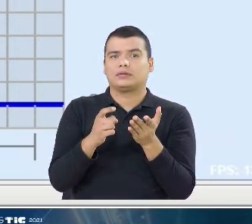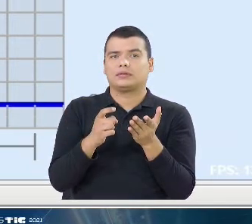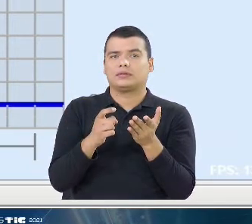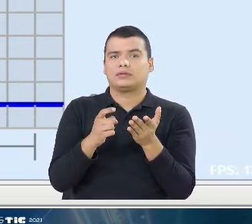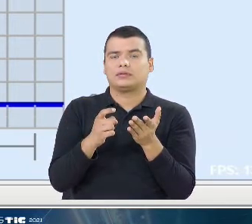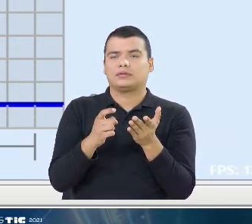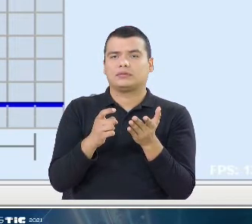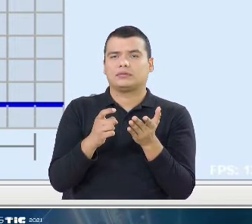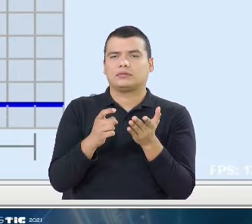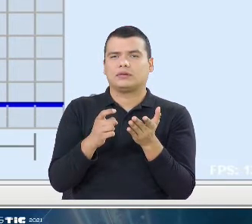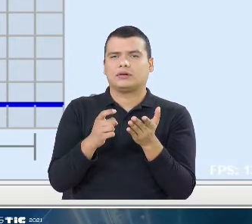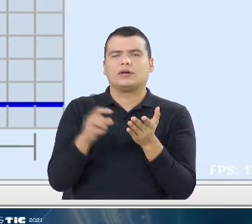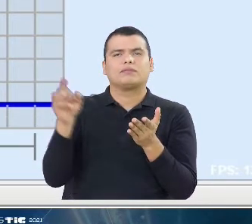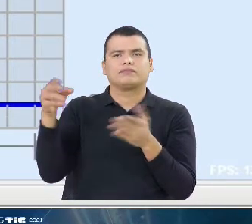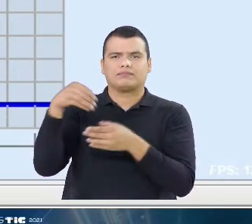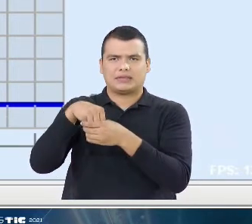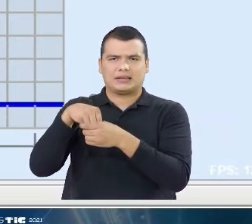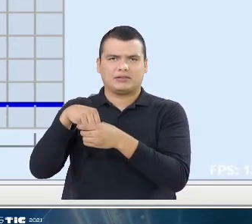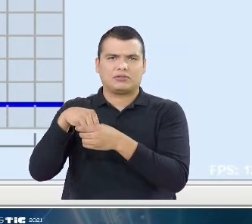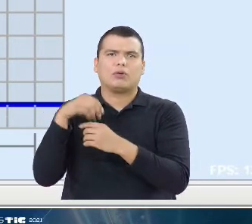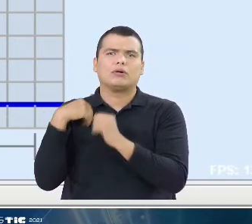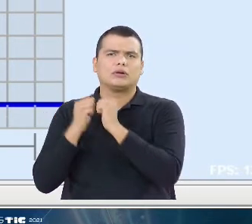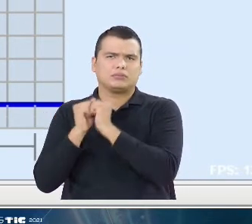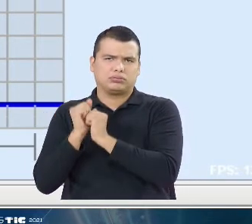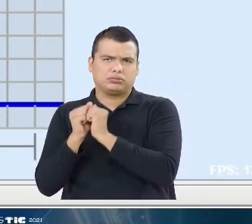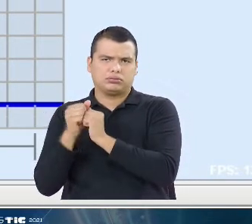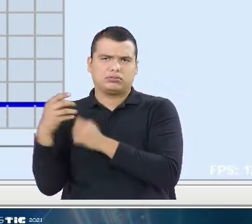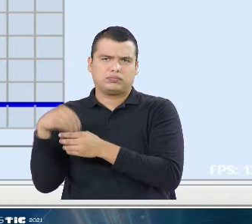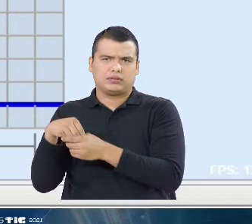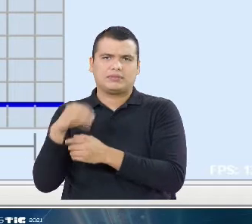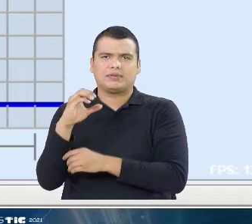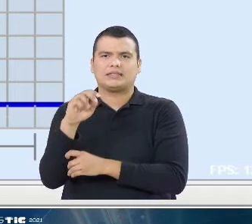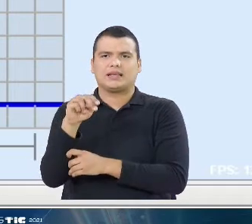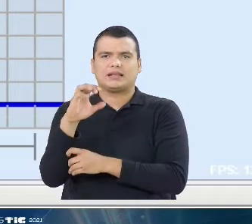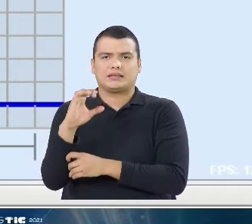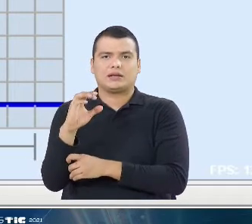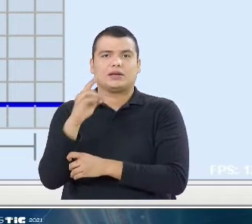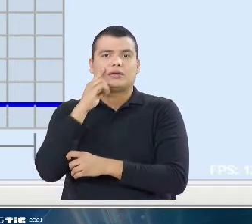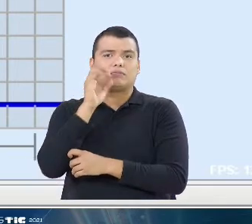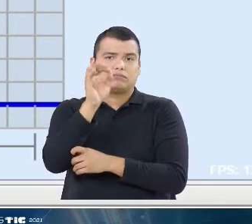una versión con la que podemos utilizar nuestra máquina CNC. Yo